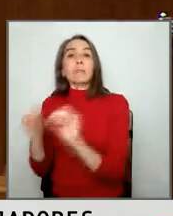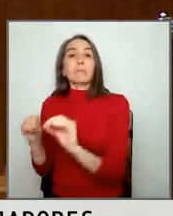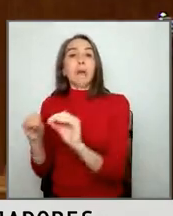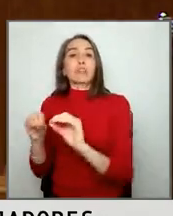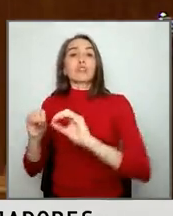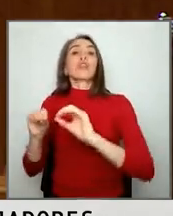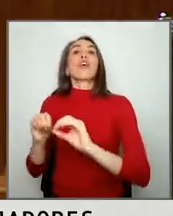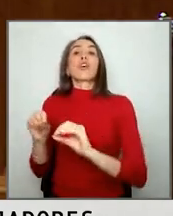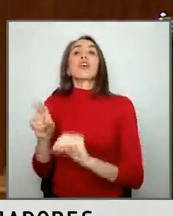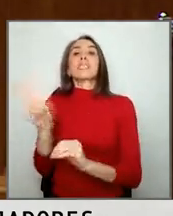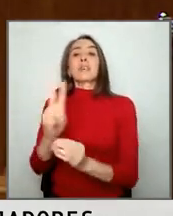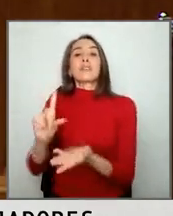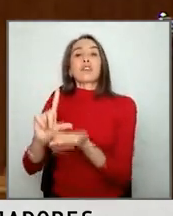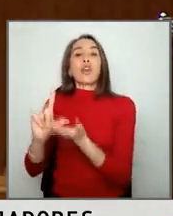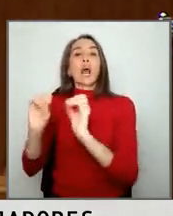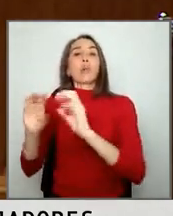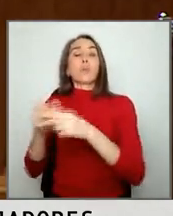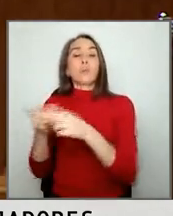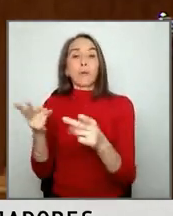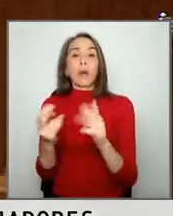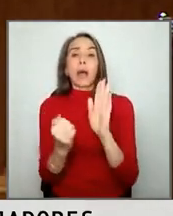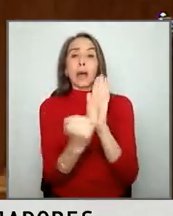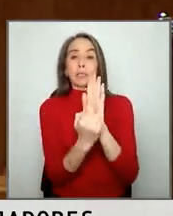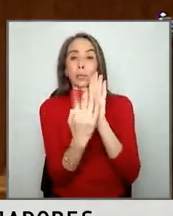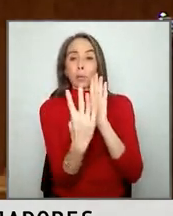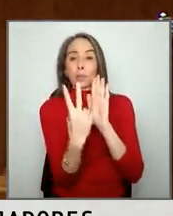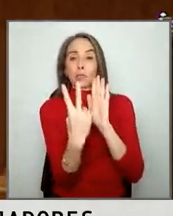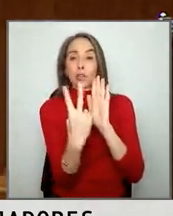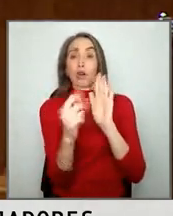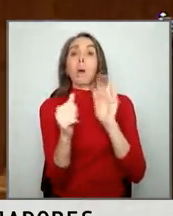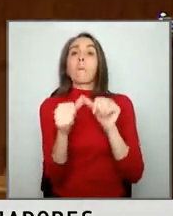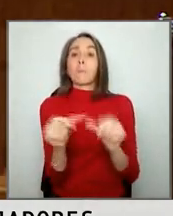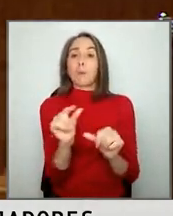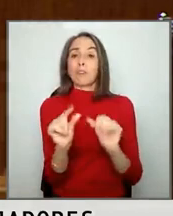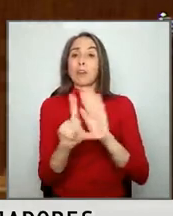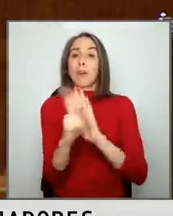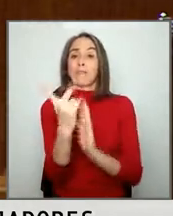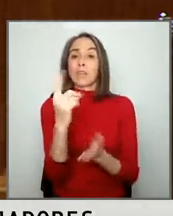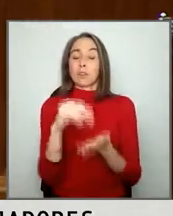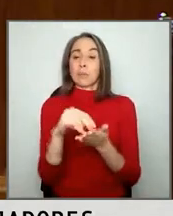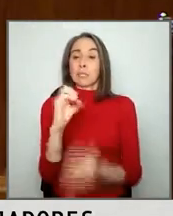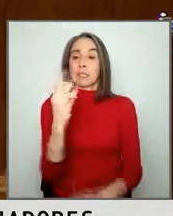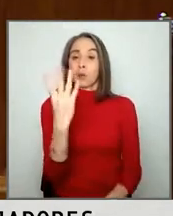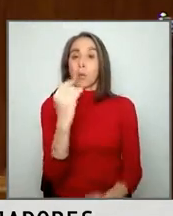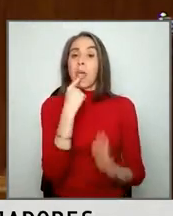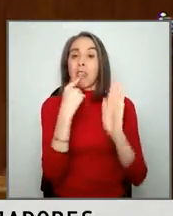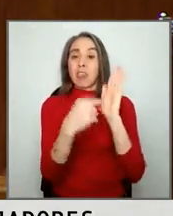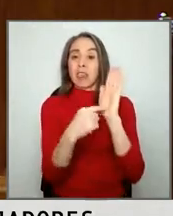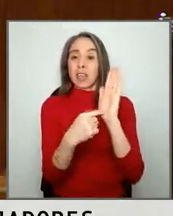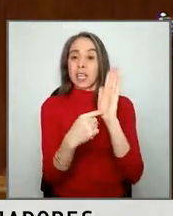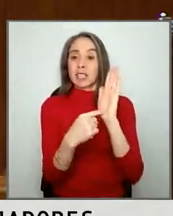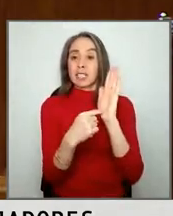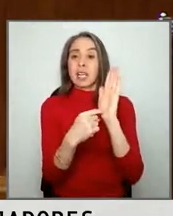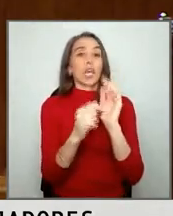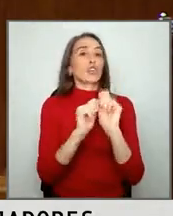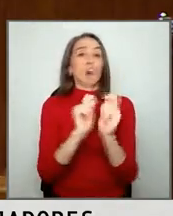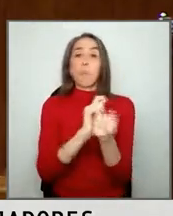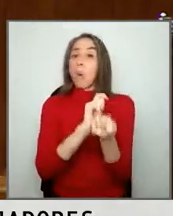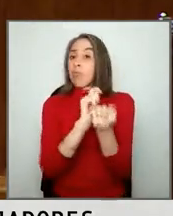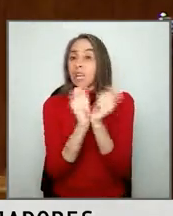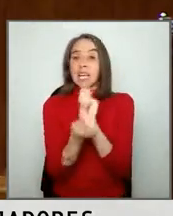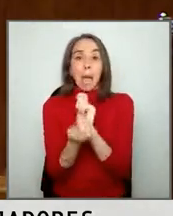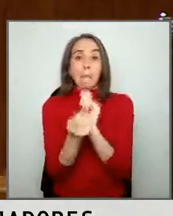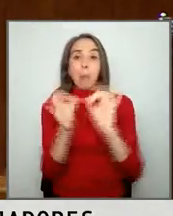cuadragésimo segundo transitorio de la ley 21.040 establecía la invariabilidad invariabilidad